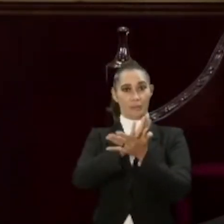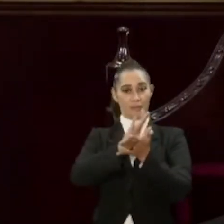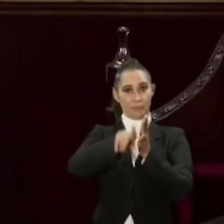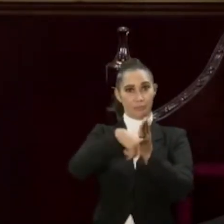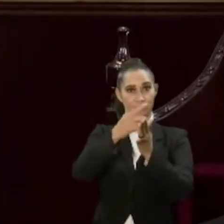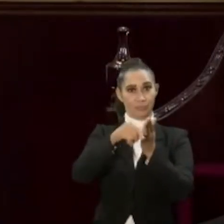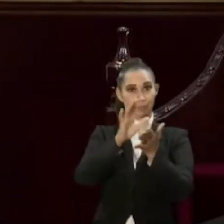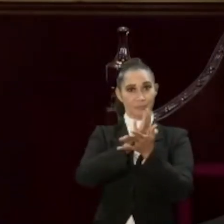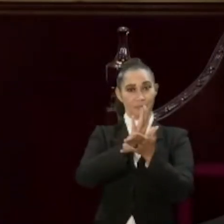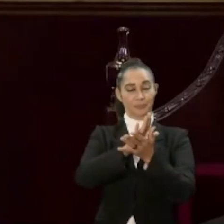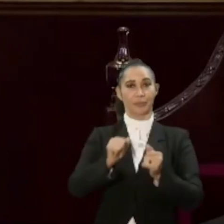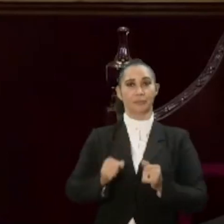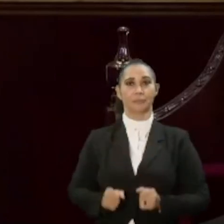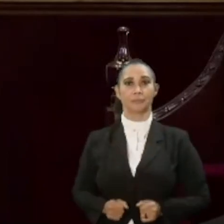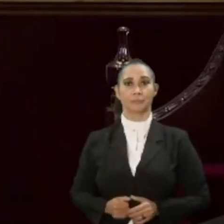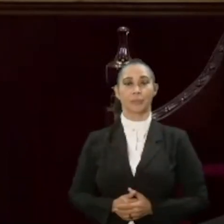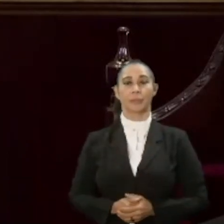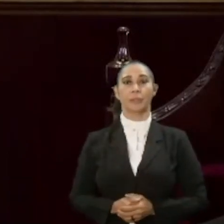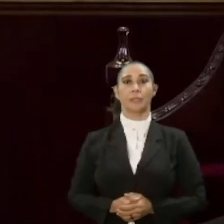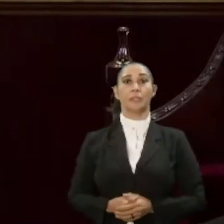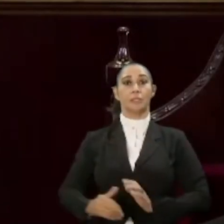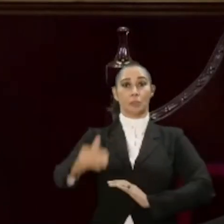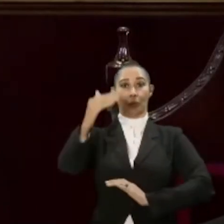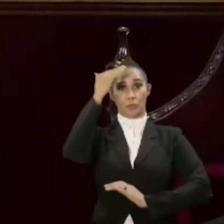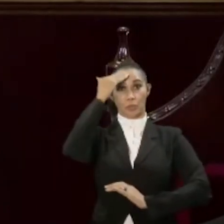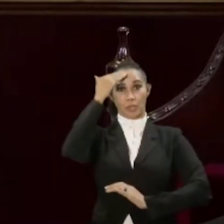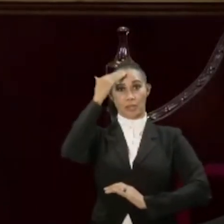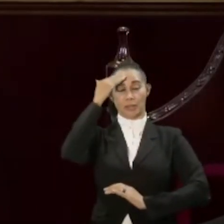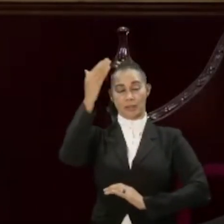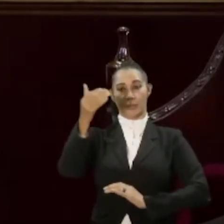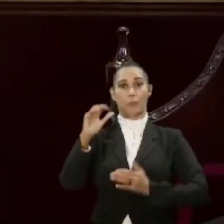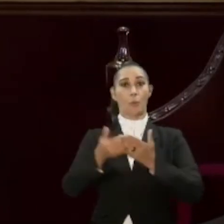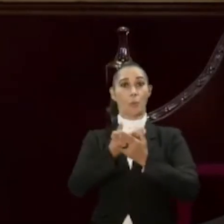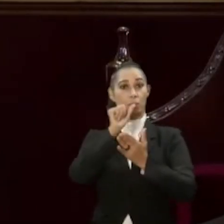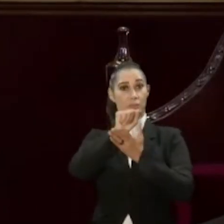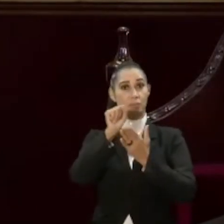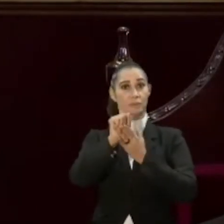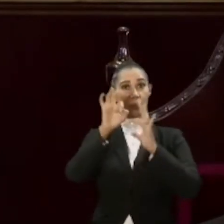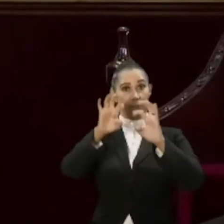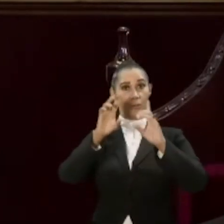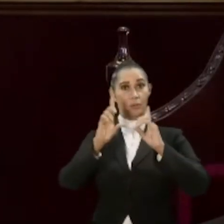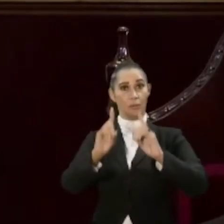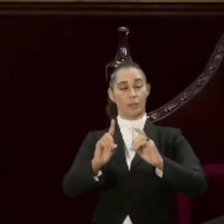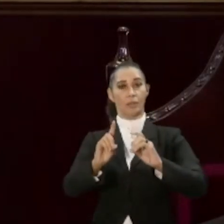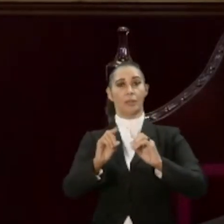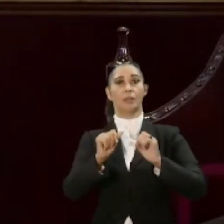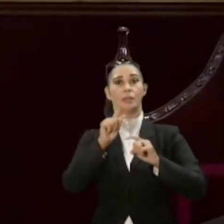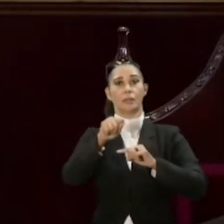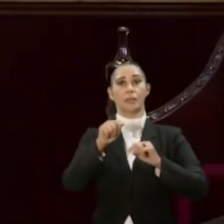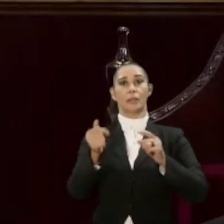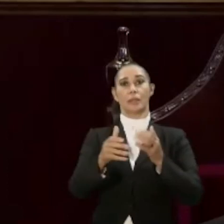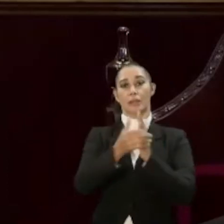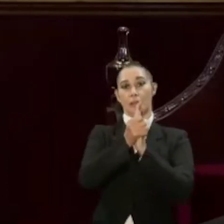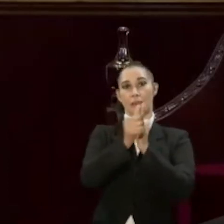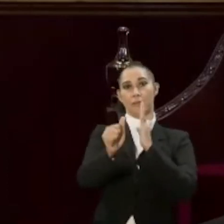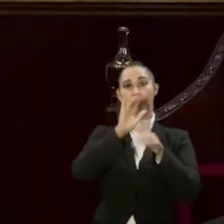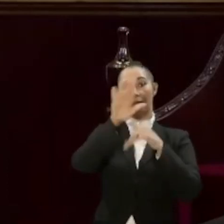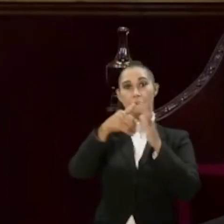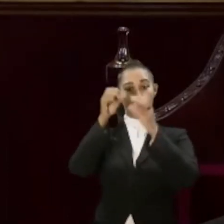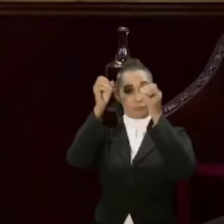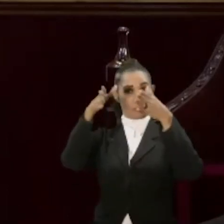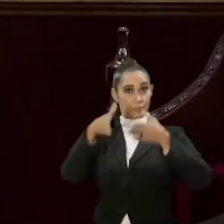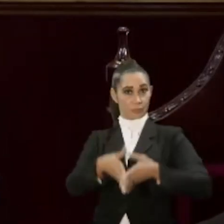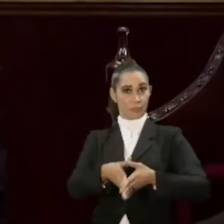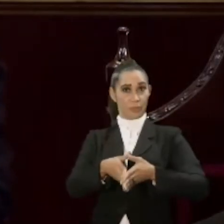escolar extendida. Y como sabemos que un buen sistema educativo se basa en la motivación y la capacidad de sus